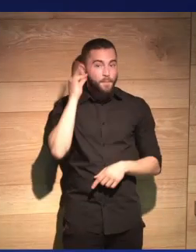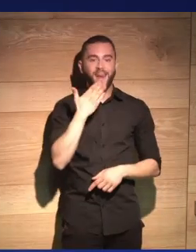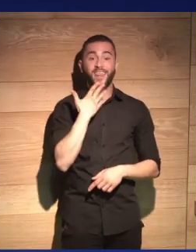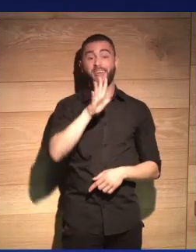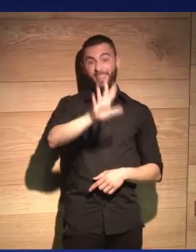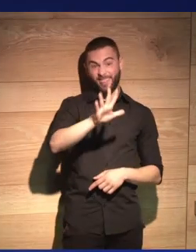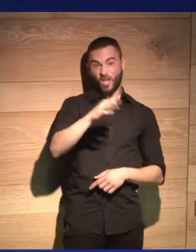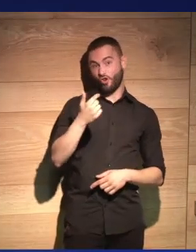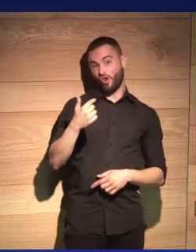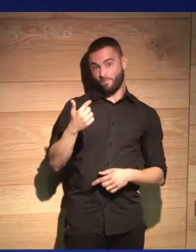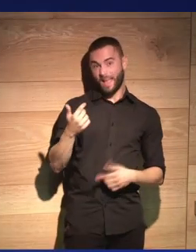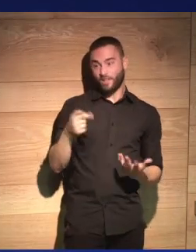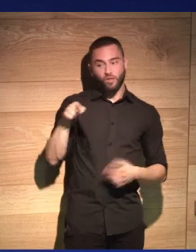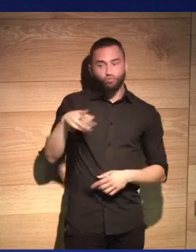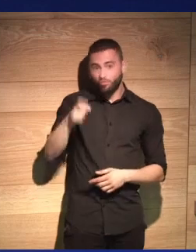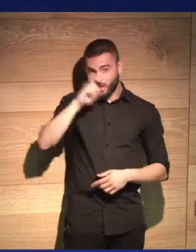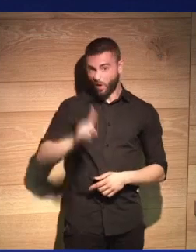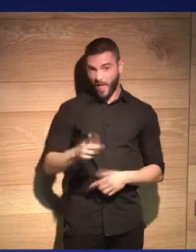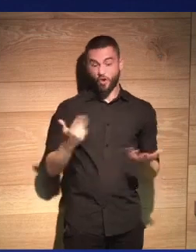voy a contar quiénes fuimos, ¿no?